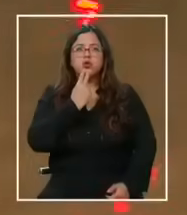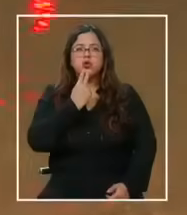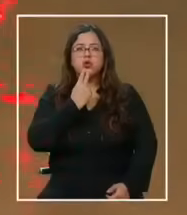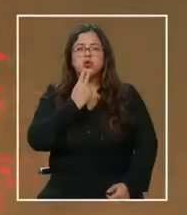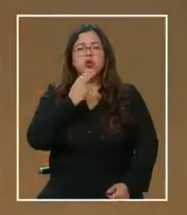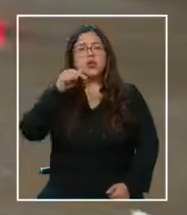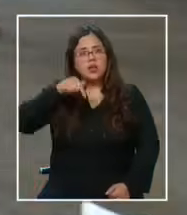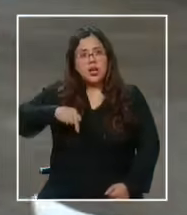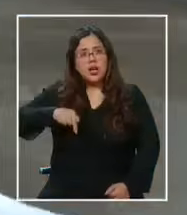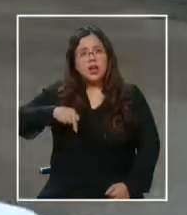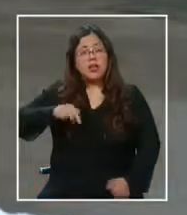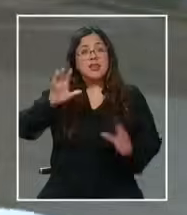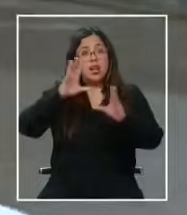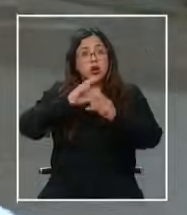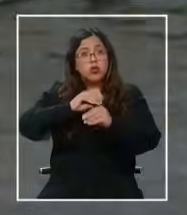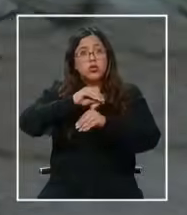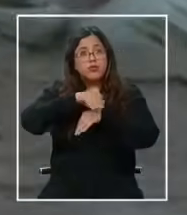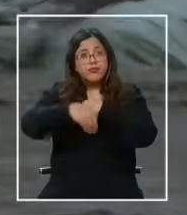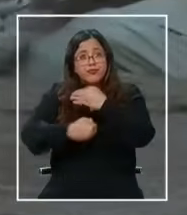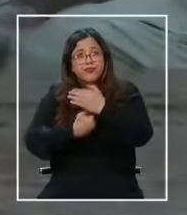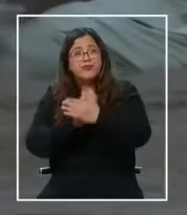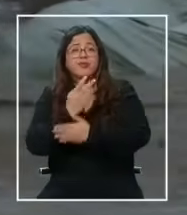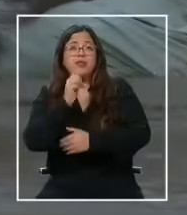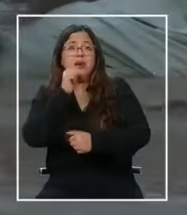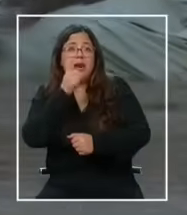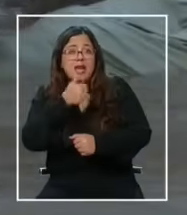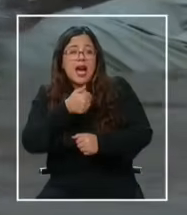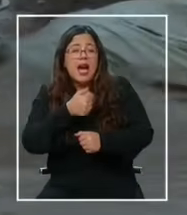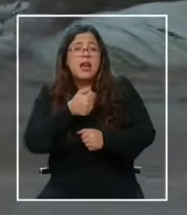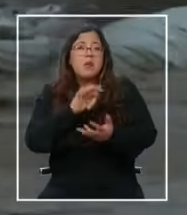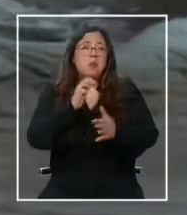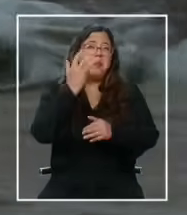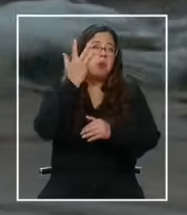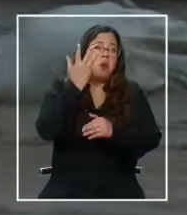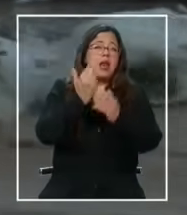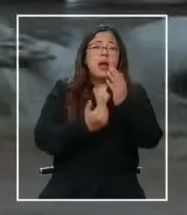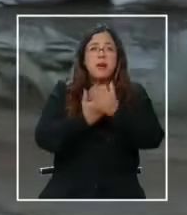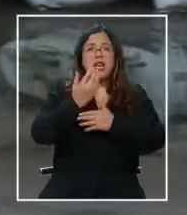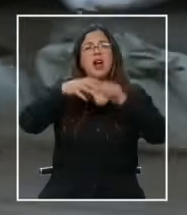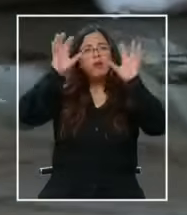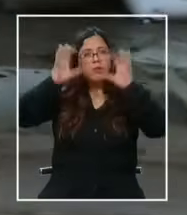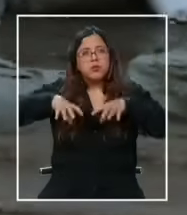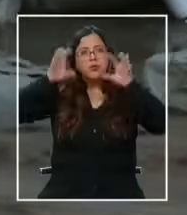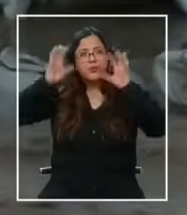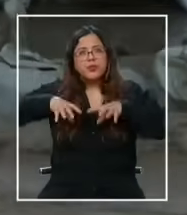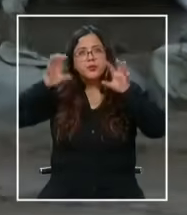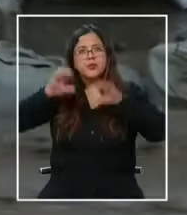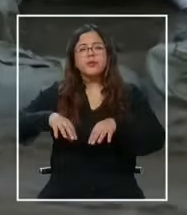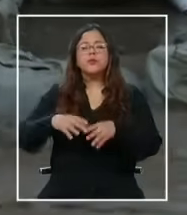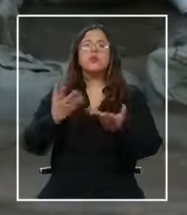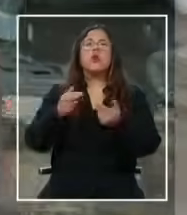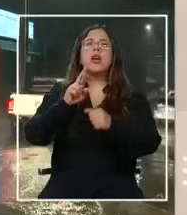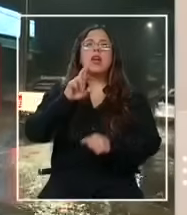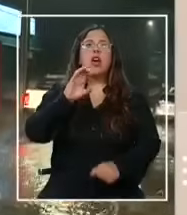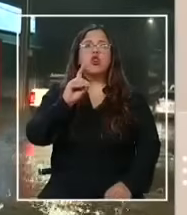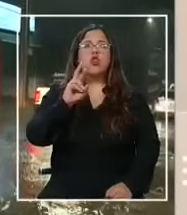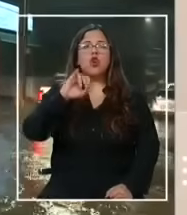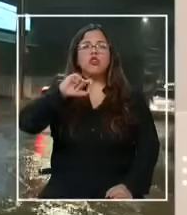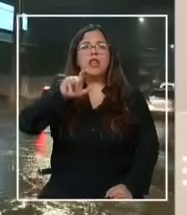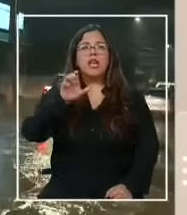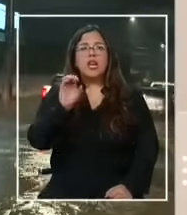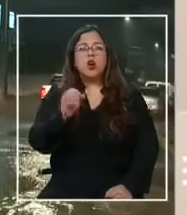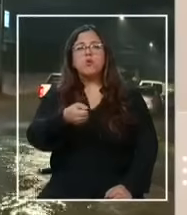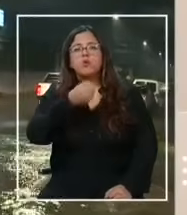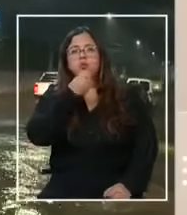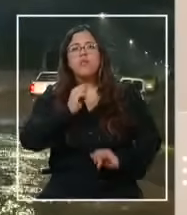noche continuará lloviendo Hasta mañana eso de las 9 de la mañana Rodrigo sideris con la información desde la